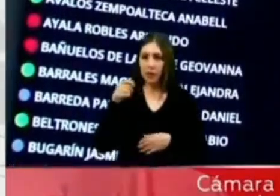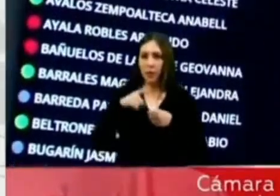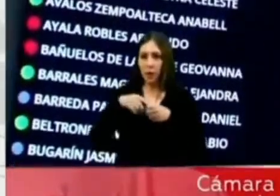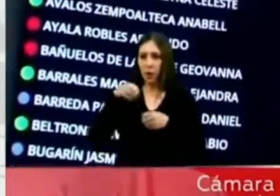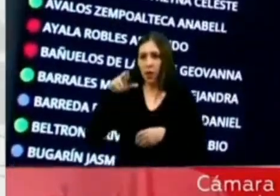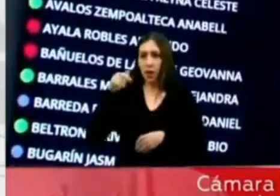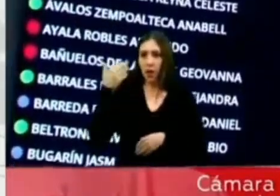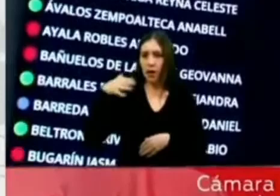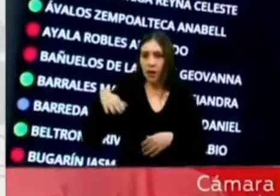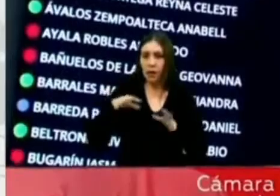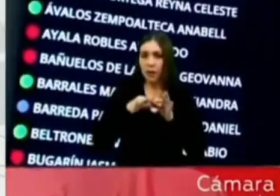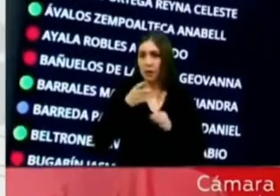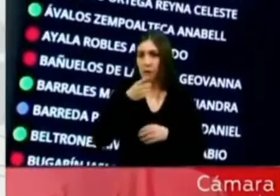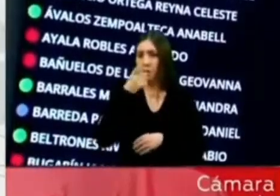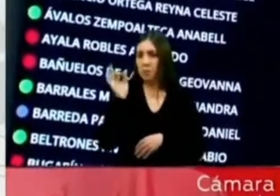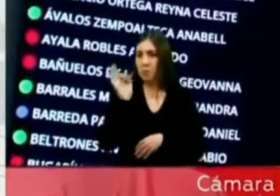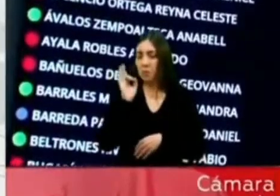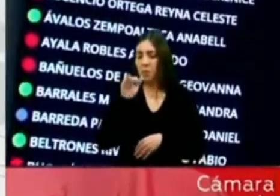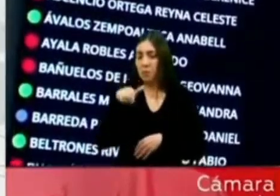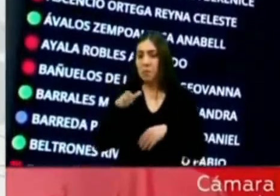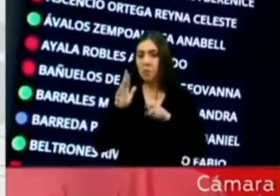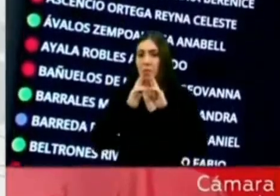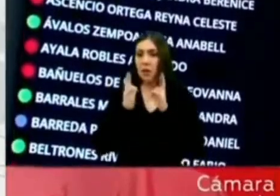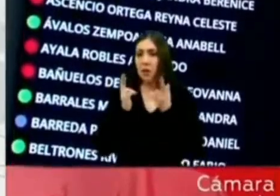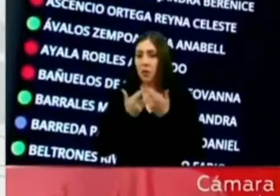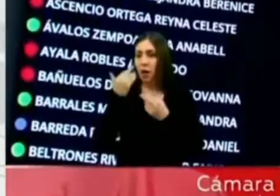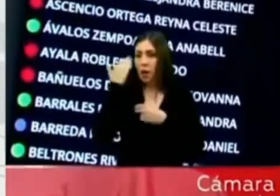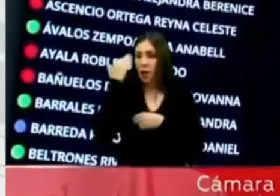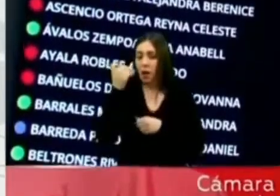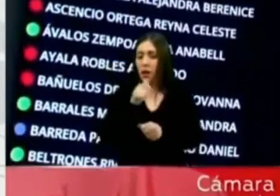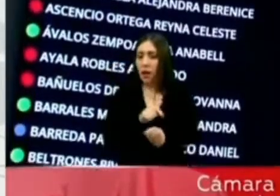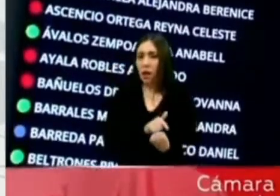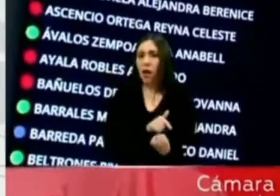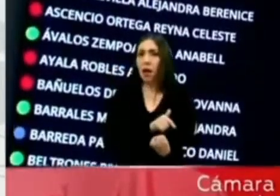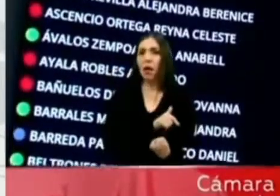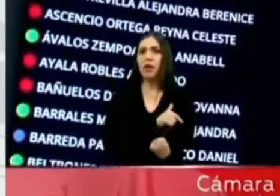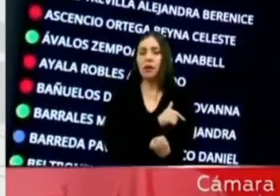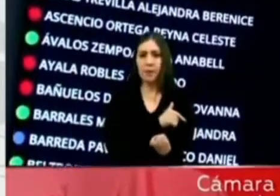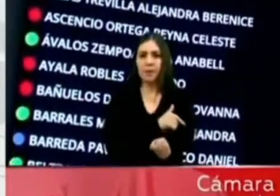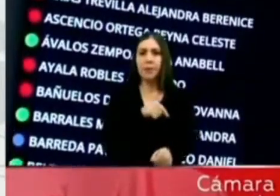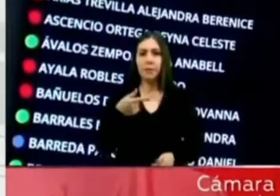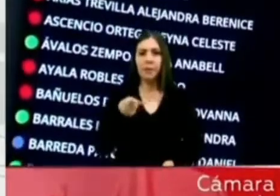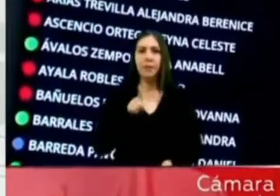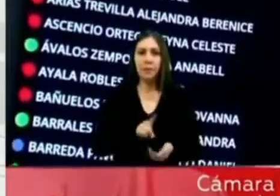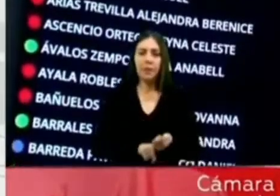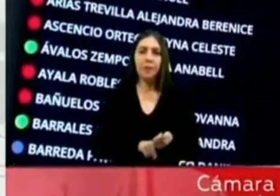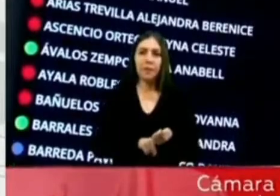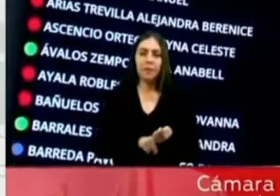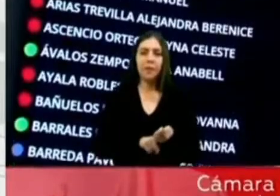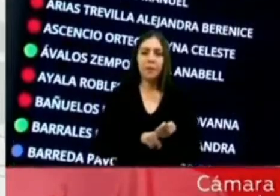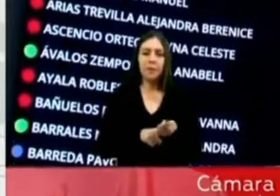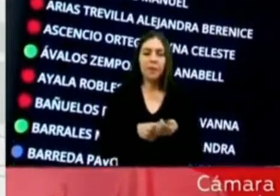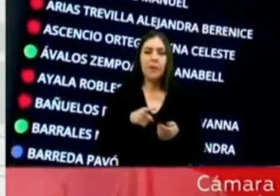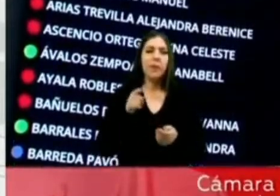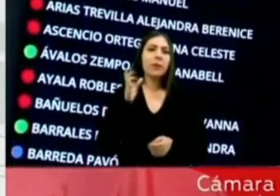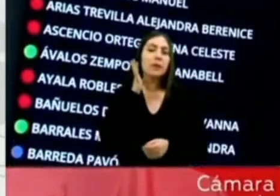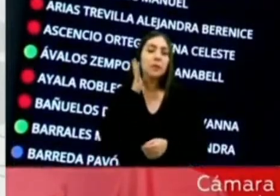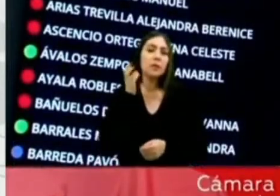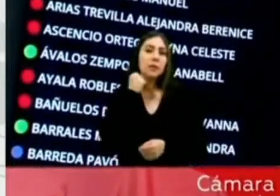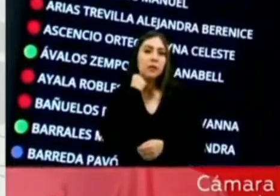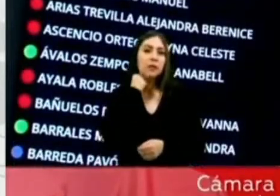usted con muchísima atención esta propuesta de reforma, se va a dar usted cuenta de que se proponen